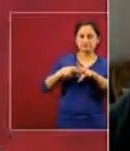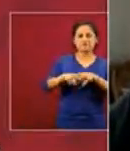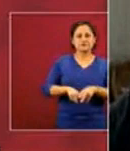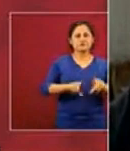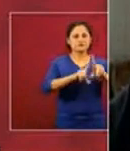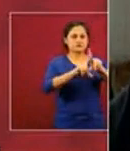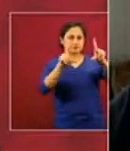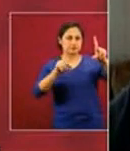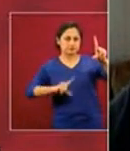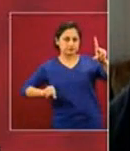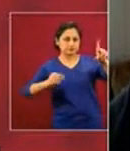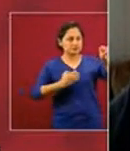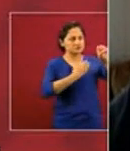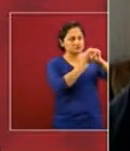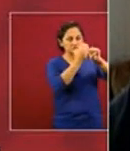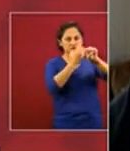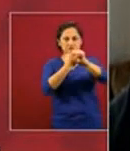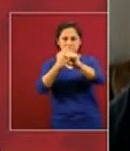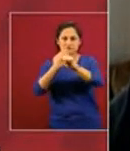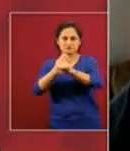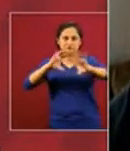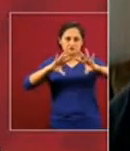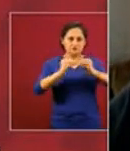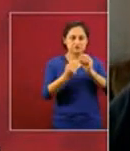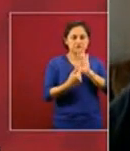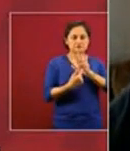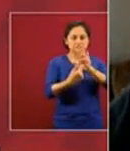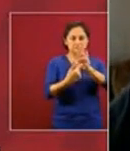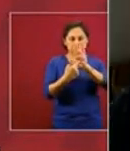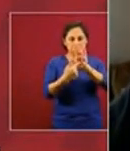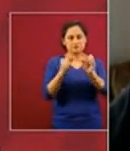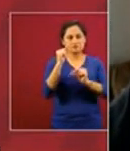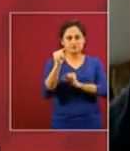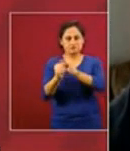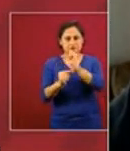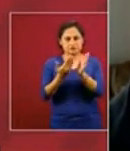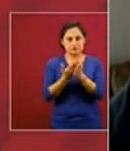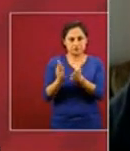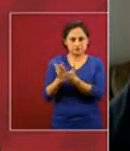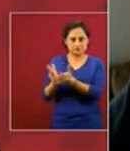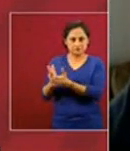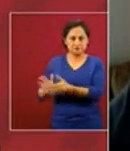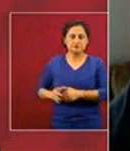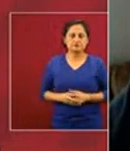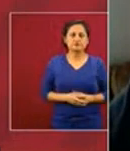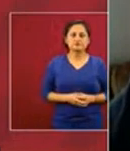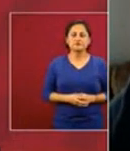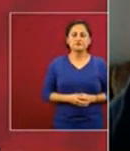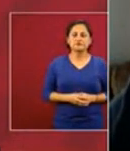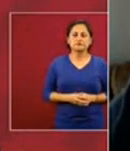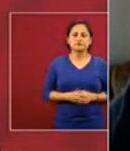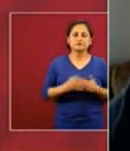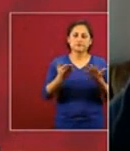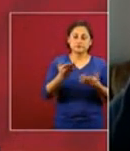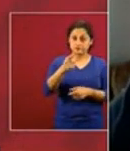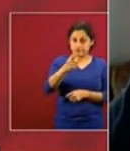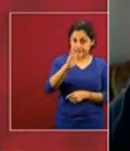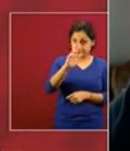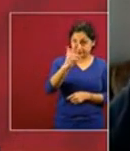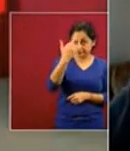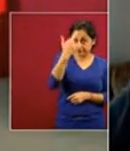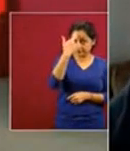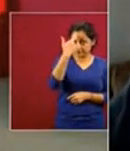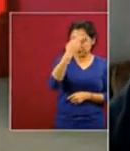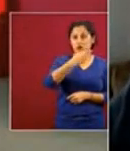argumento falso que se trata, cada vez se cae más, ¿no? Porque no hay manera de seguir tratando de defender